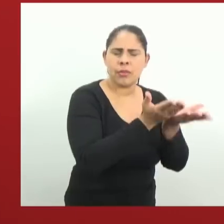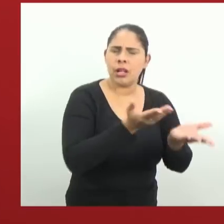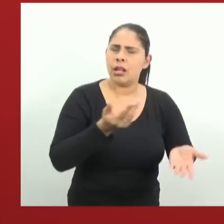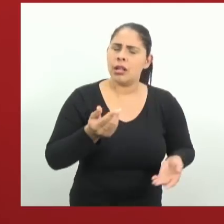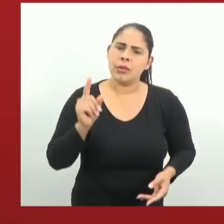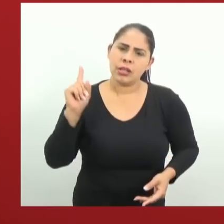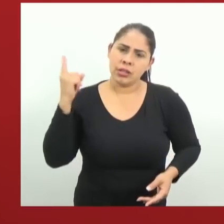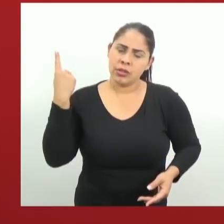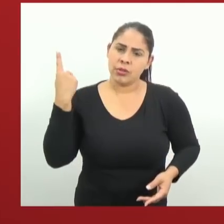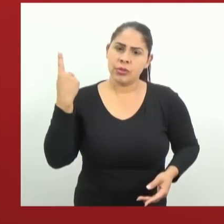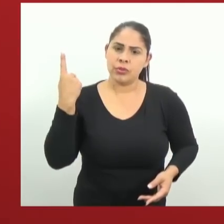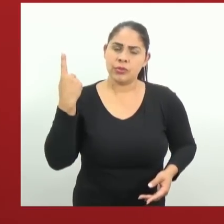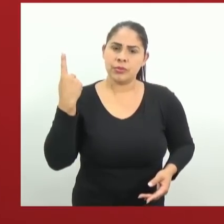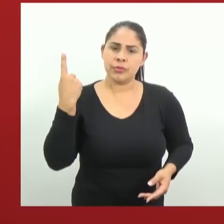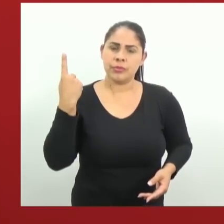Y querido oyente,